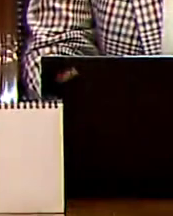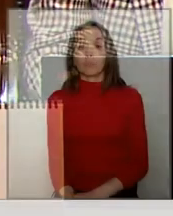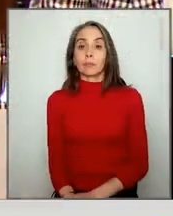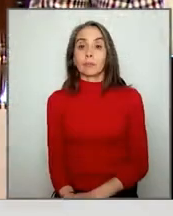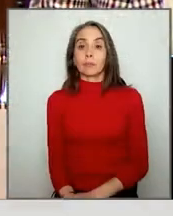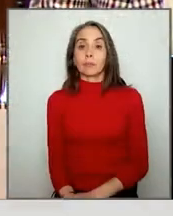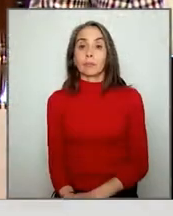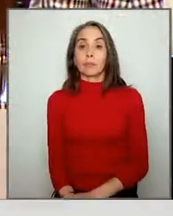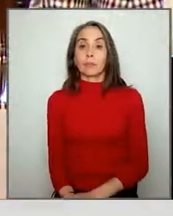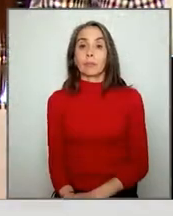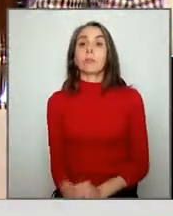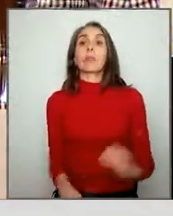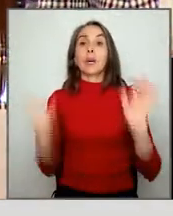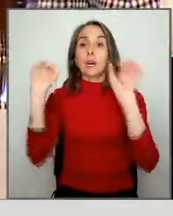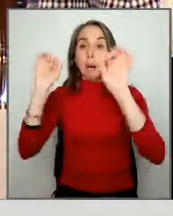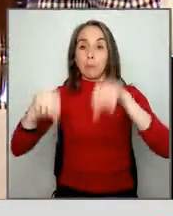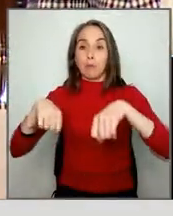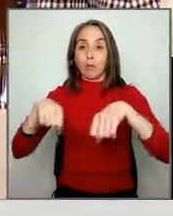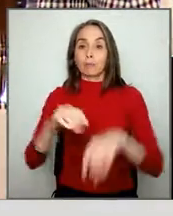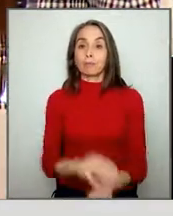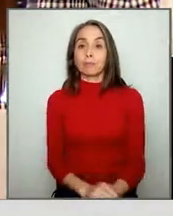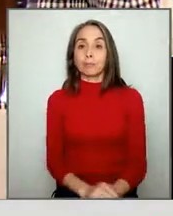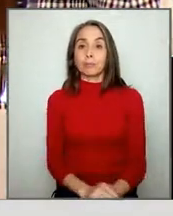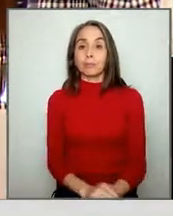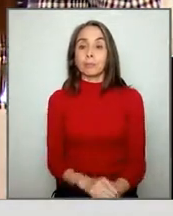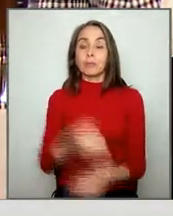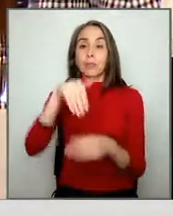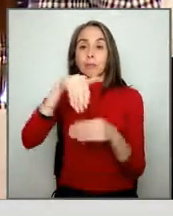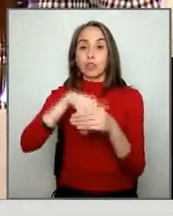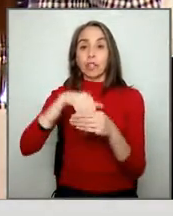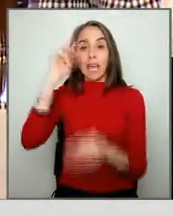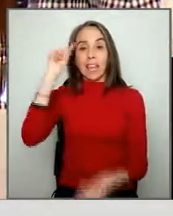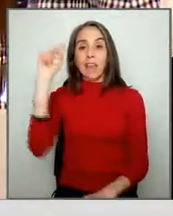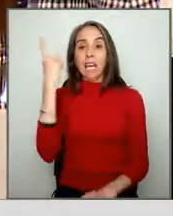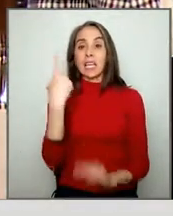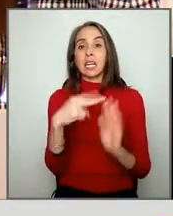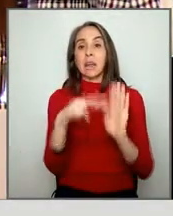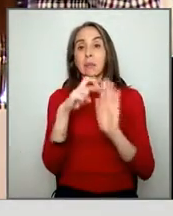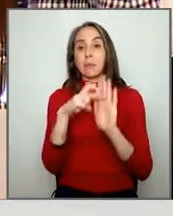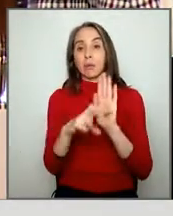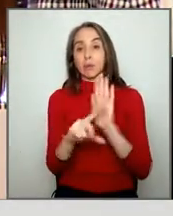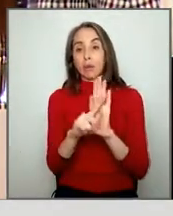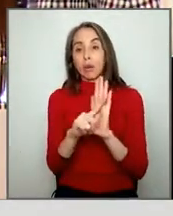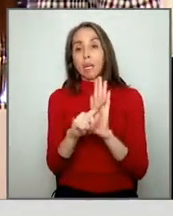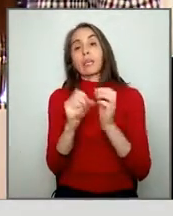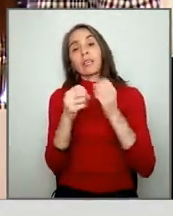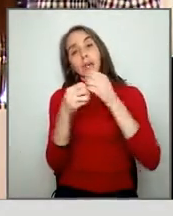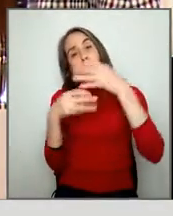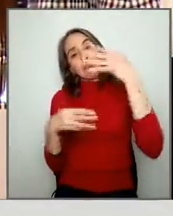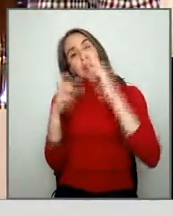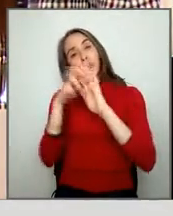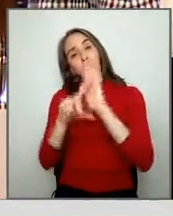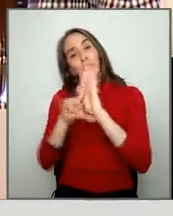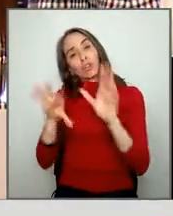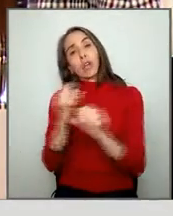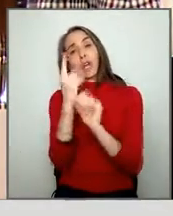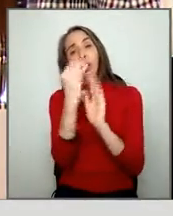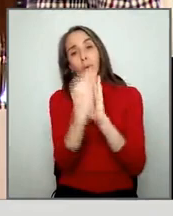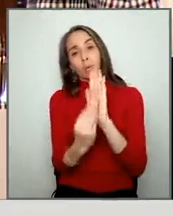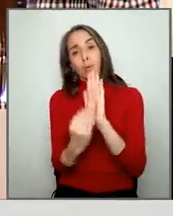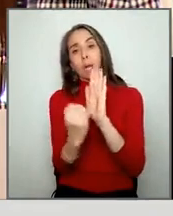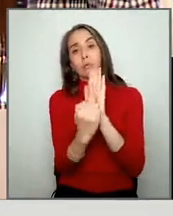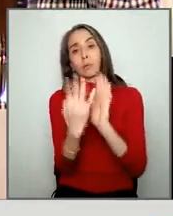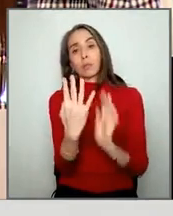aprobado en votación general el proyecto de ley iniciado emociones refundidas que interpreta el artículo cuadrajísimo segundo